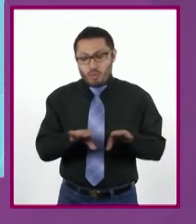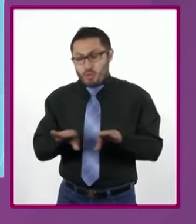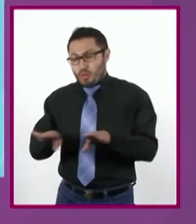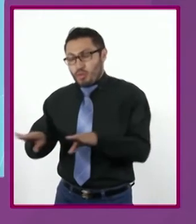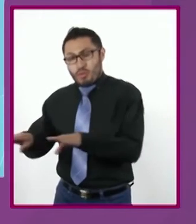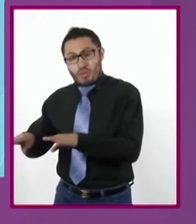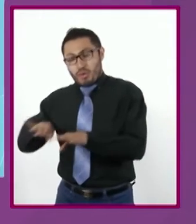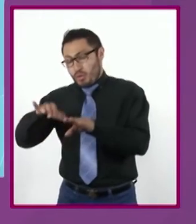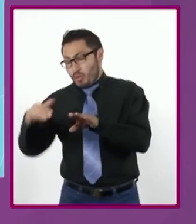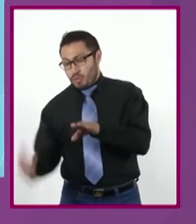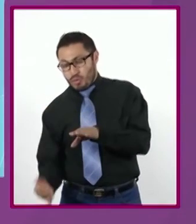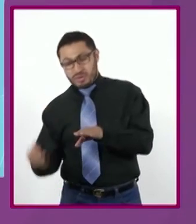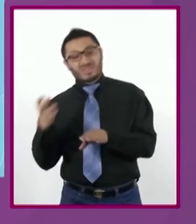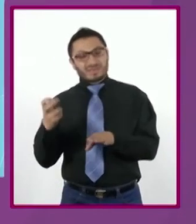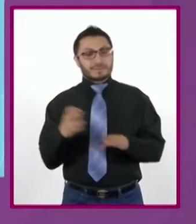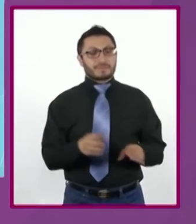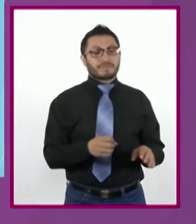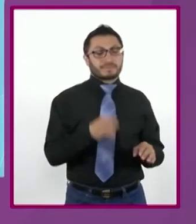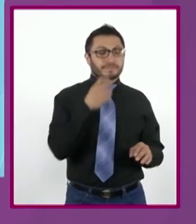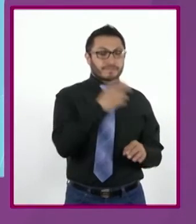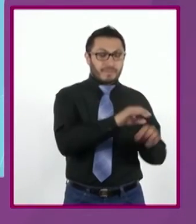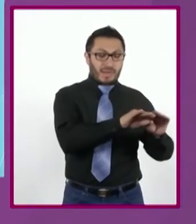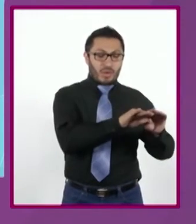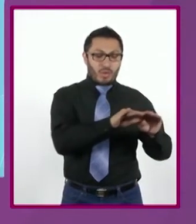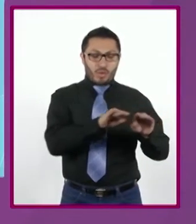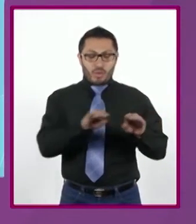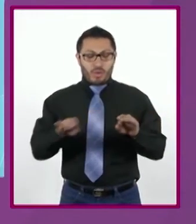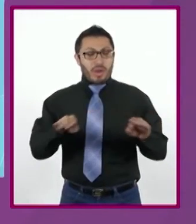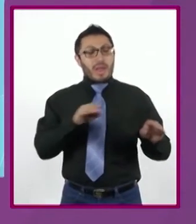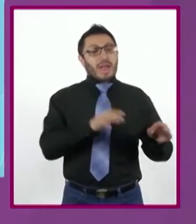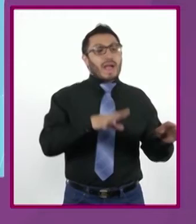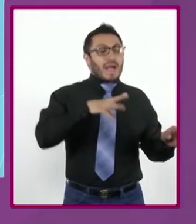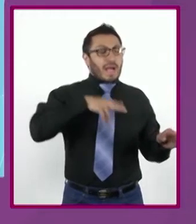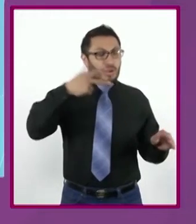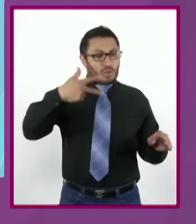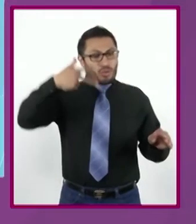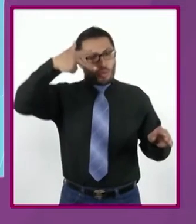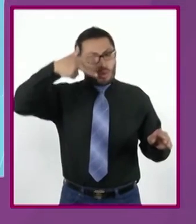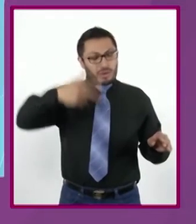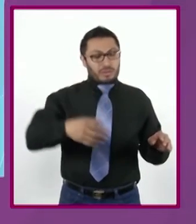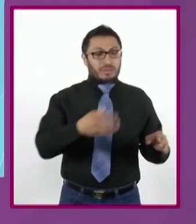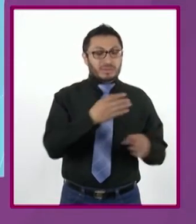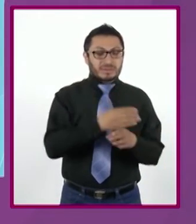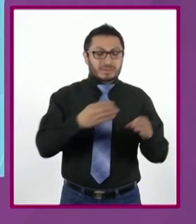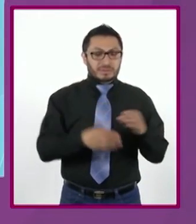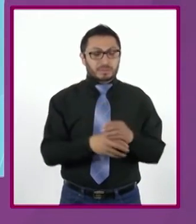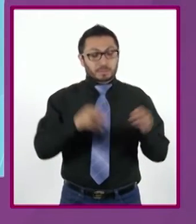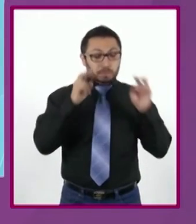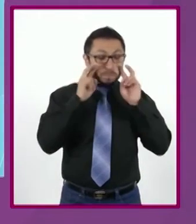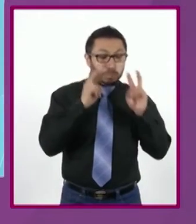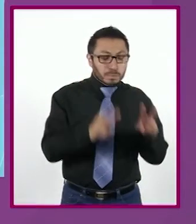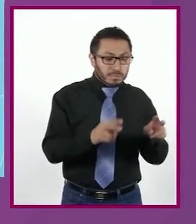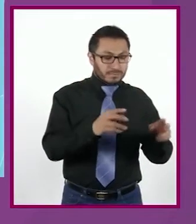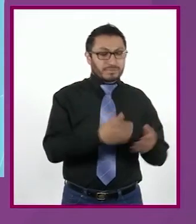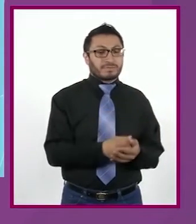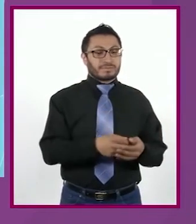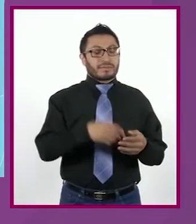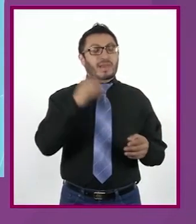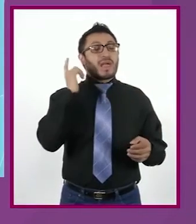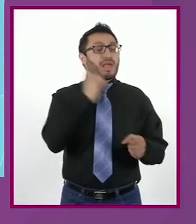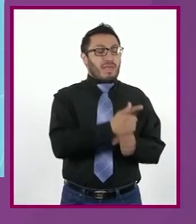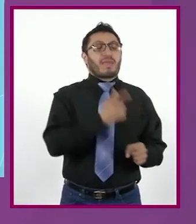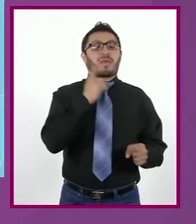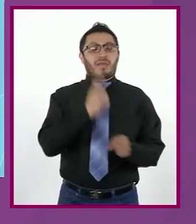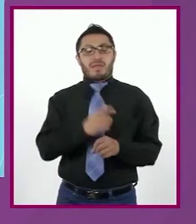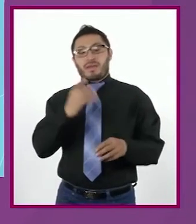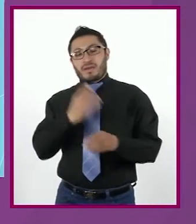rampa de caída libre. En esta zona se encuentran cámaras y dispositivos de rayos láser que detectan los